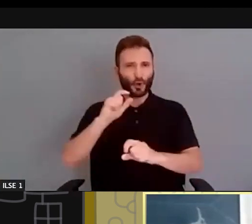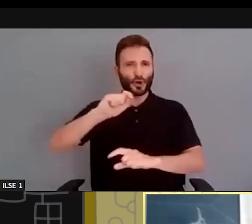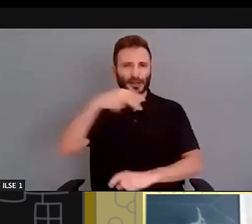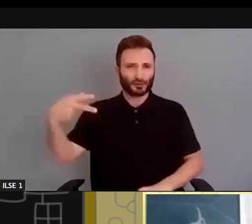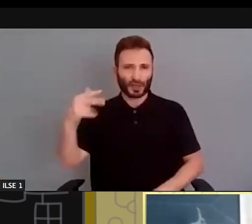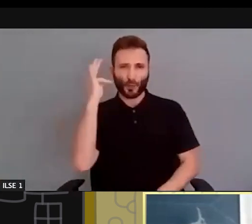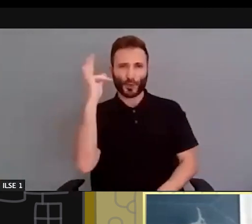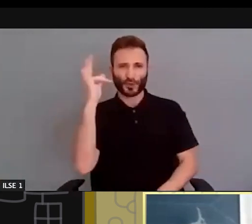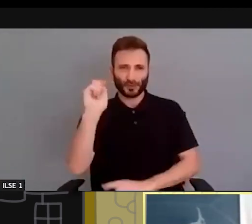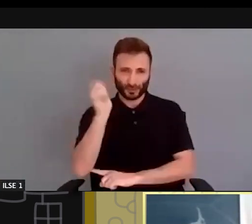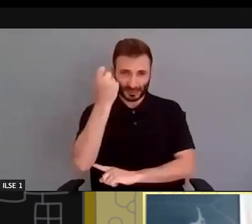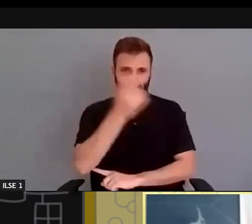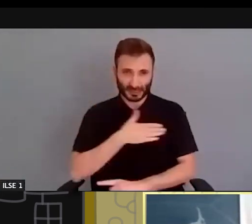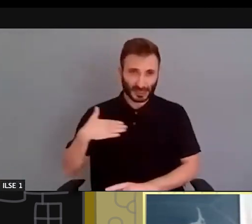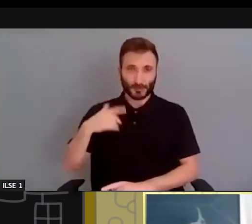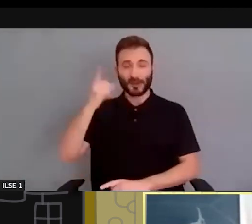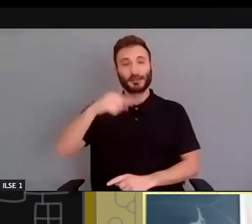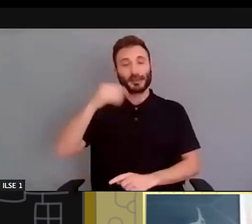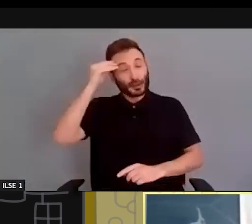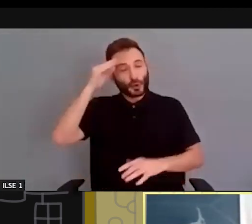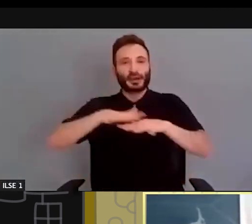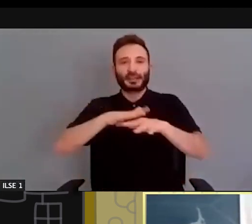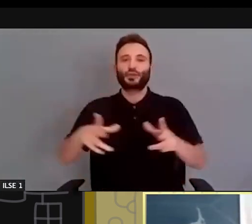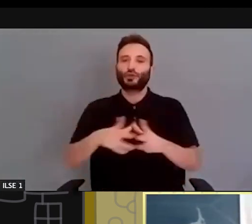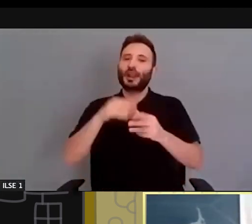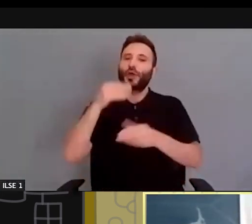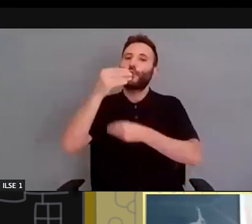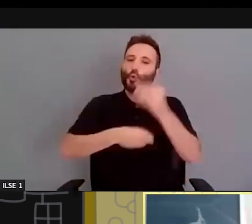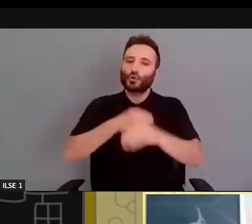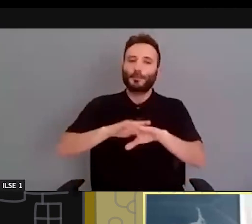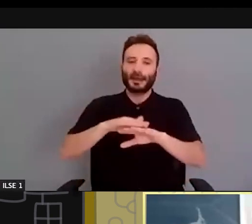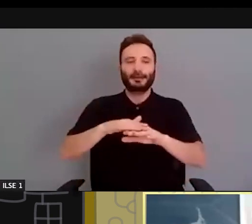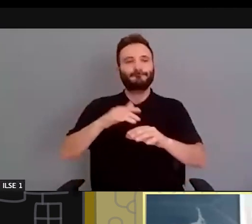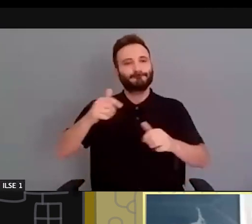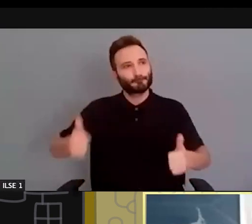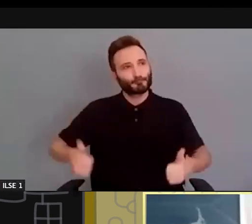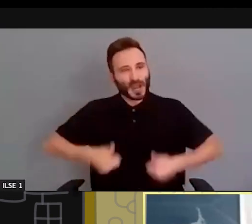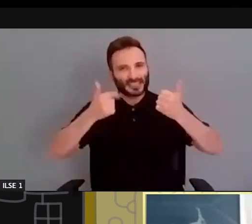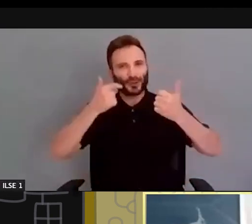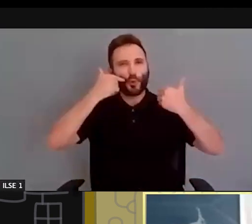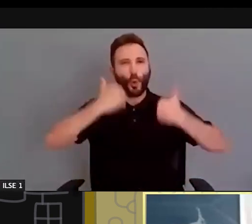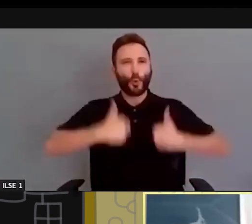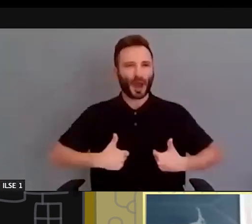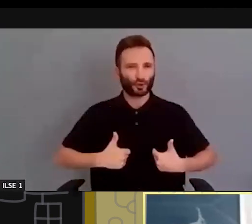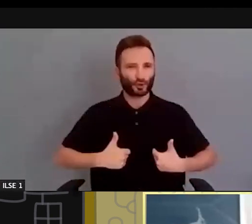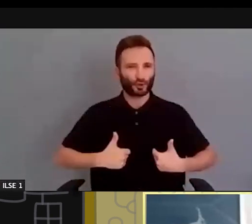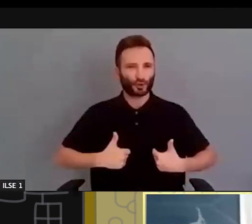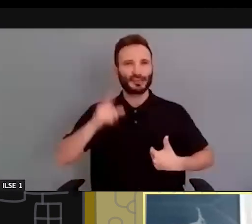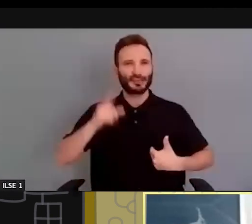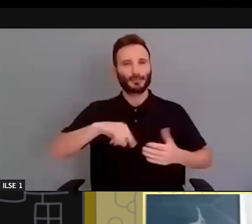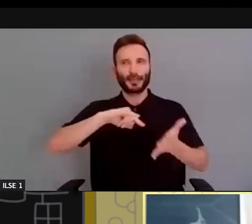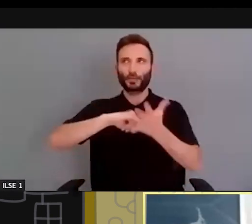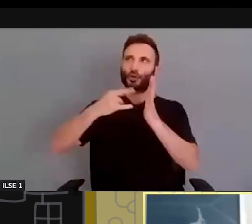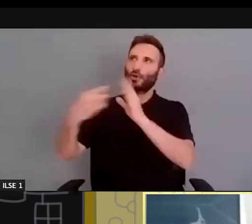redes sociales que se están utilizando para otras cosas para conectarnos un poco mejor y buscar soluciones juntos, porque